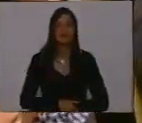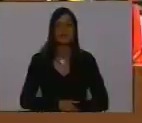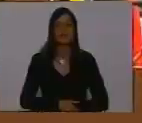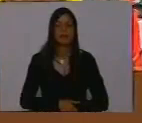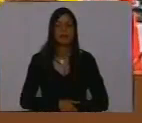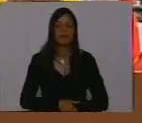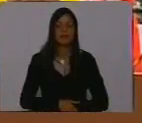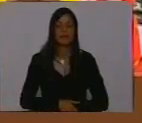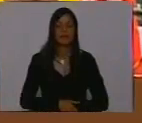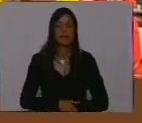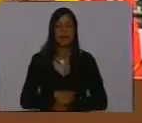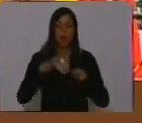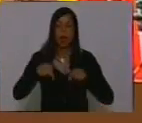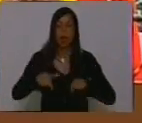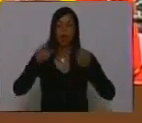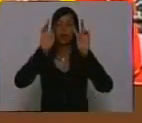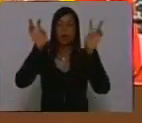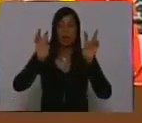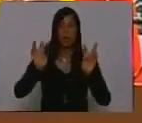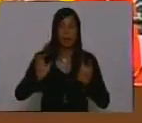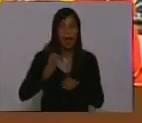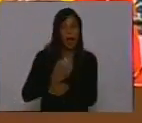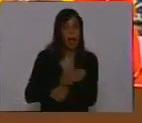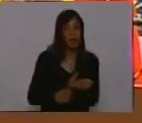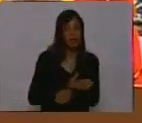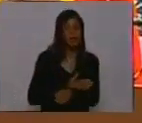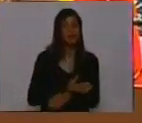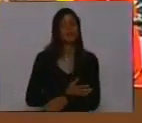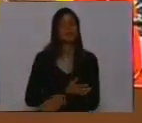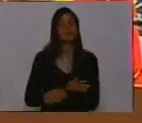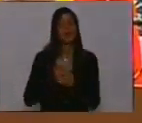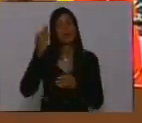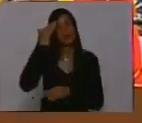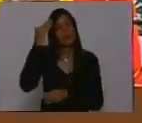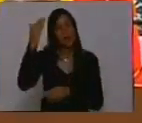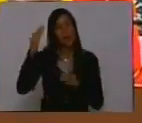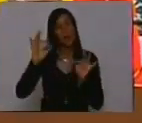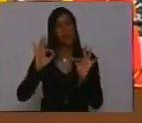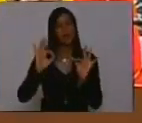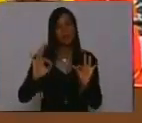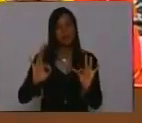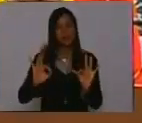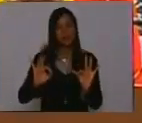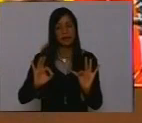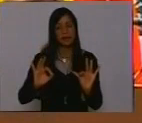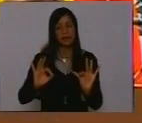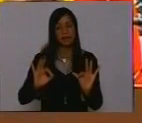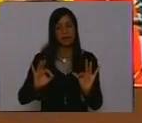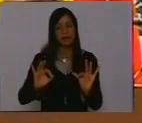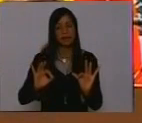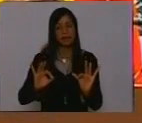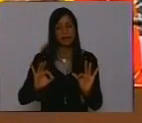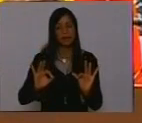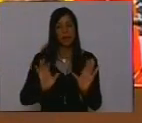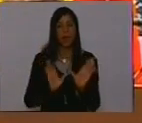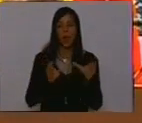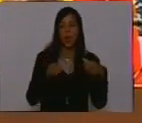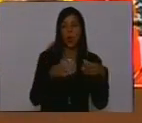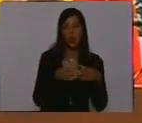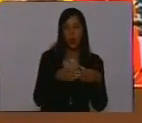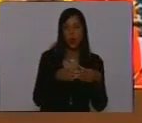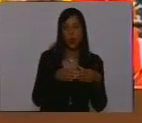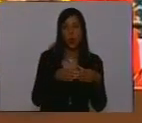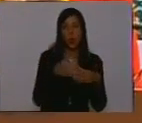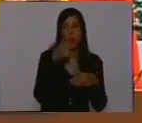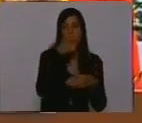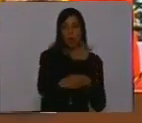Antes de ir a la propuesta del orden del día, vamos a saludar especialmente un grupo aquí de compatriotas que